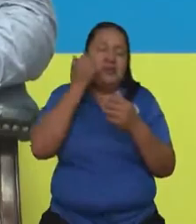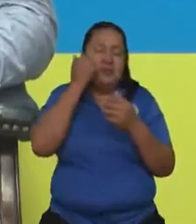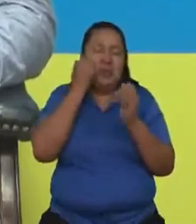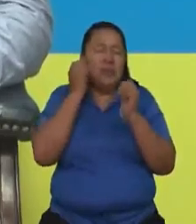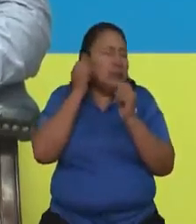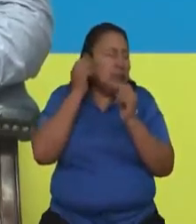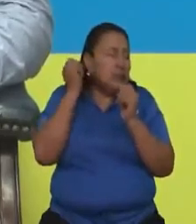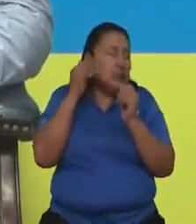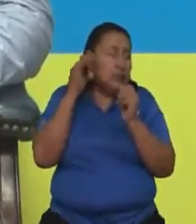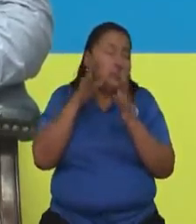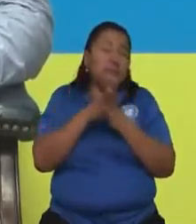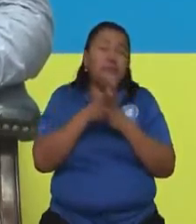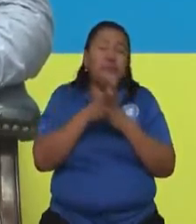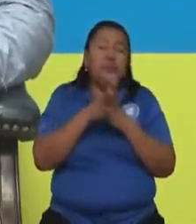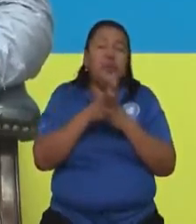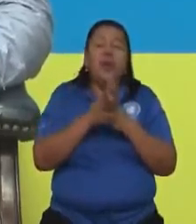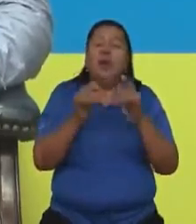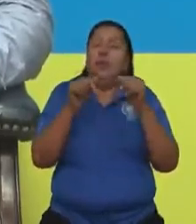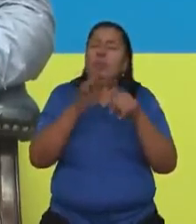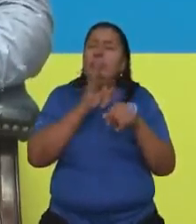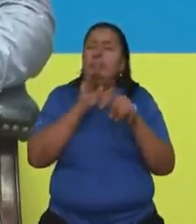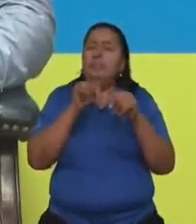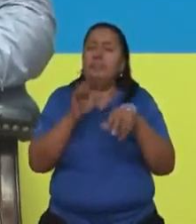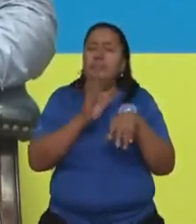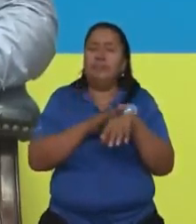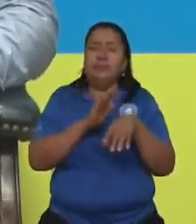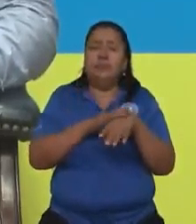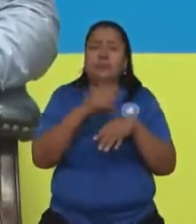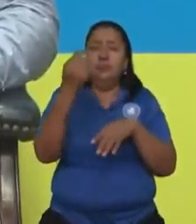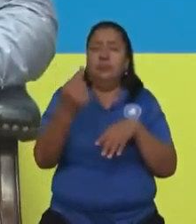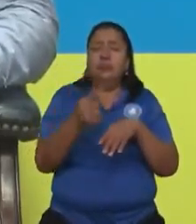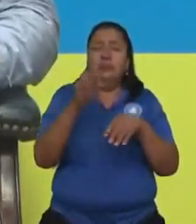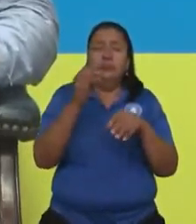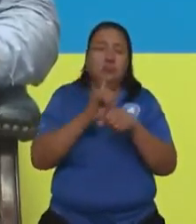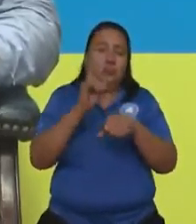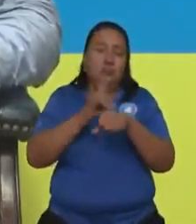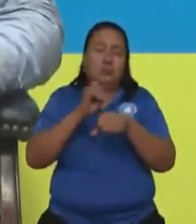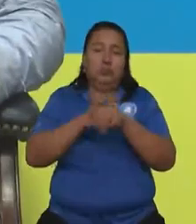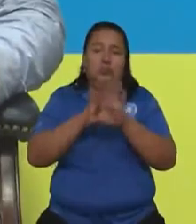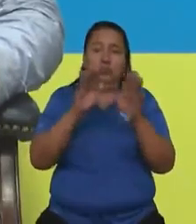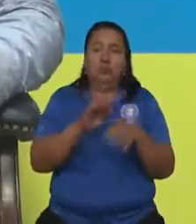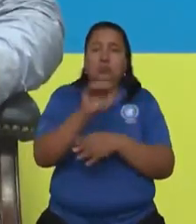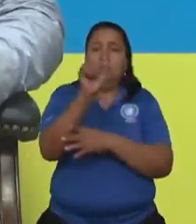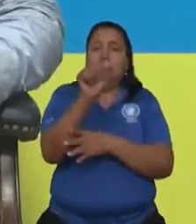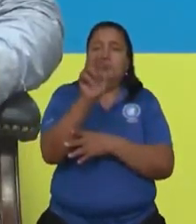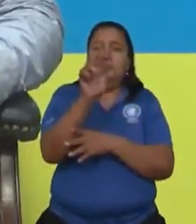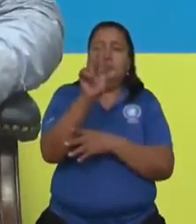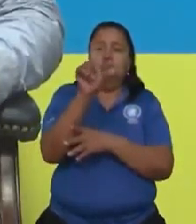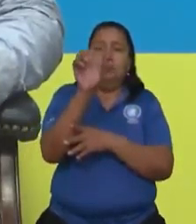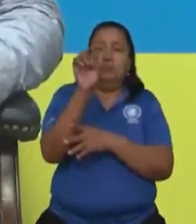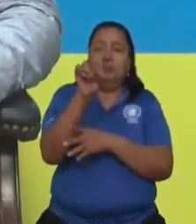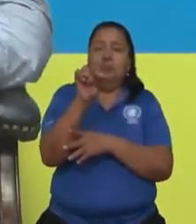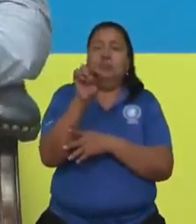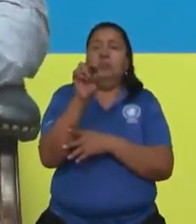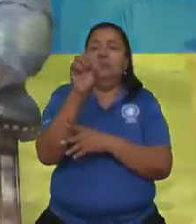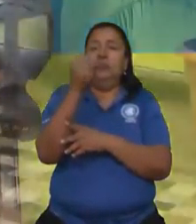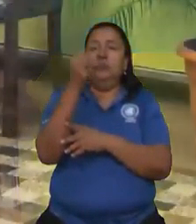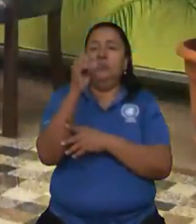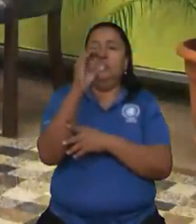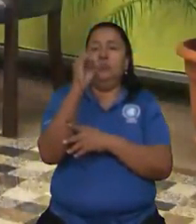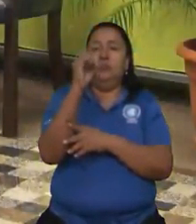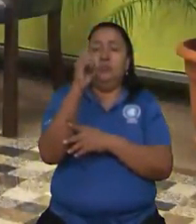no adquirir una infección en el oído, que también es producto o es causa de que se nos